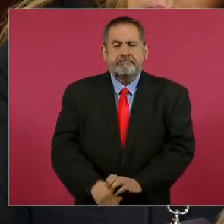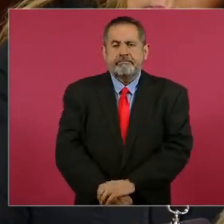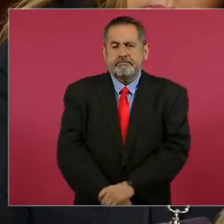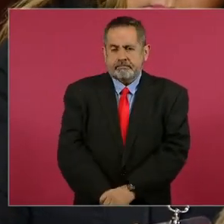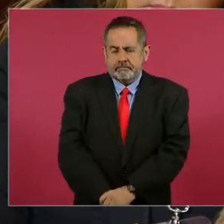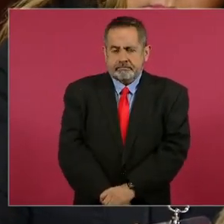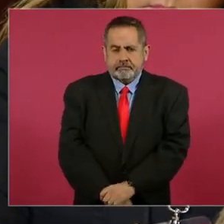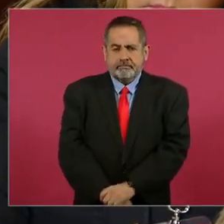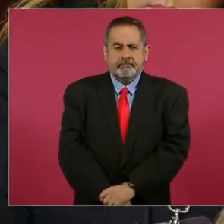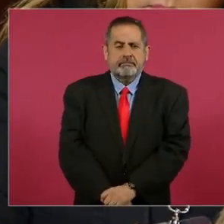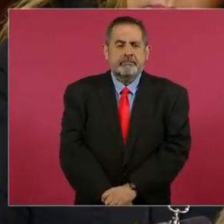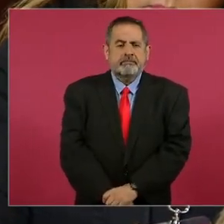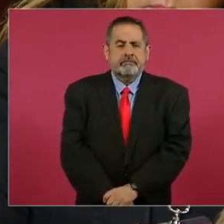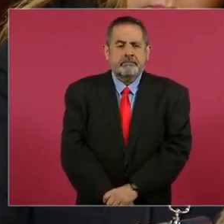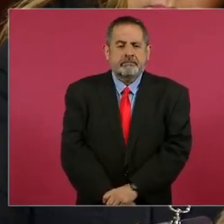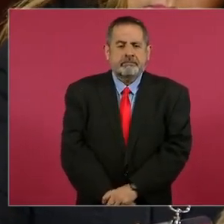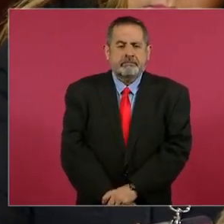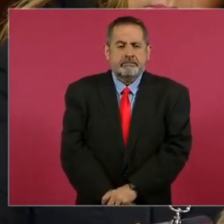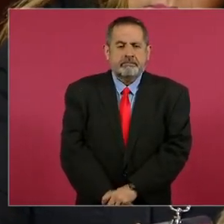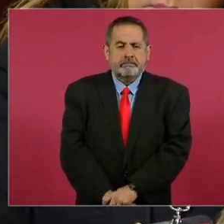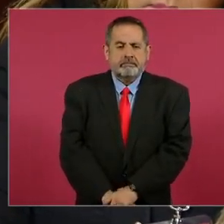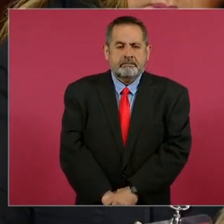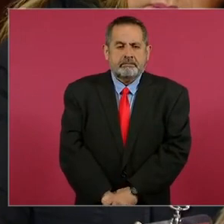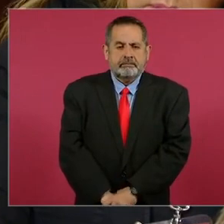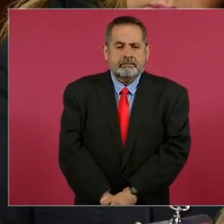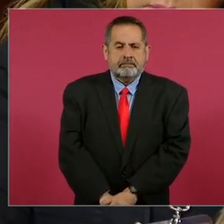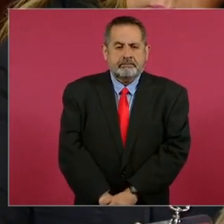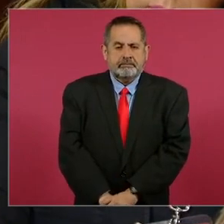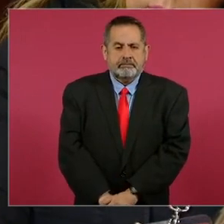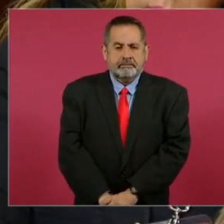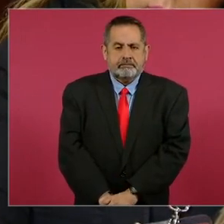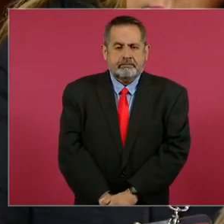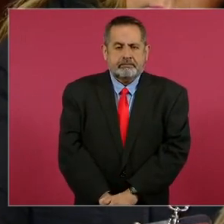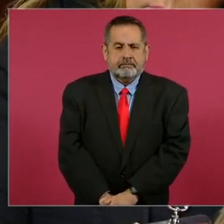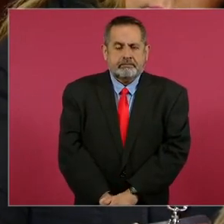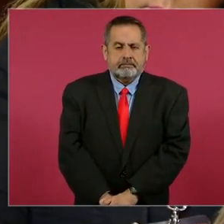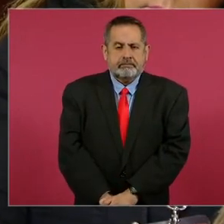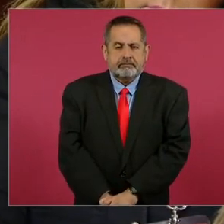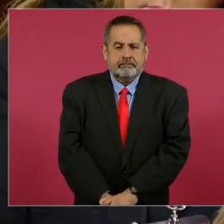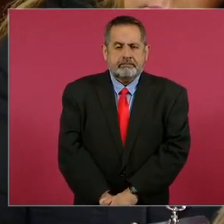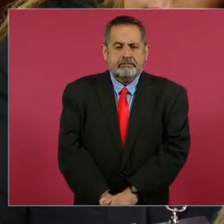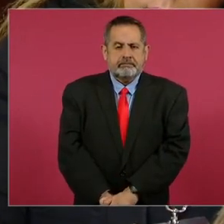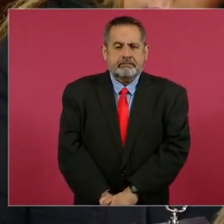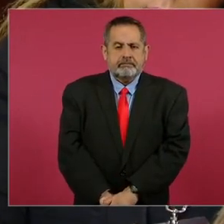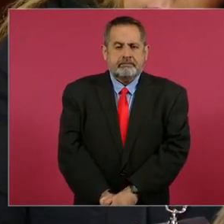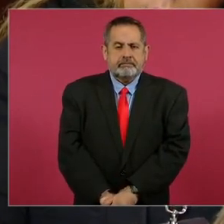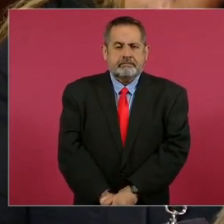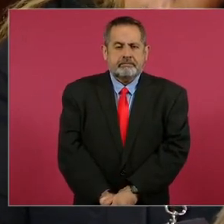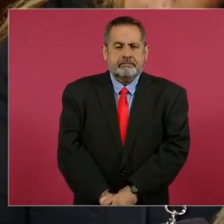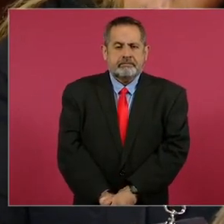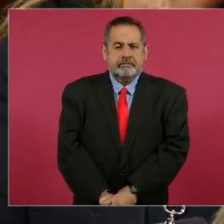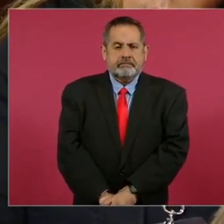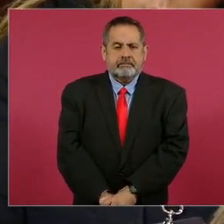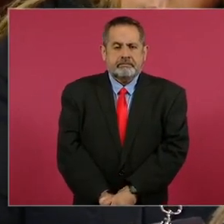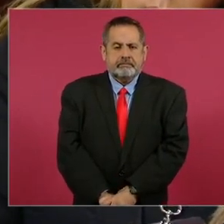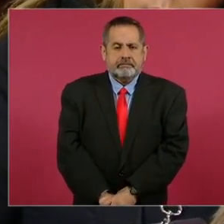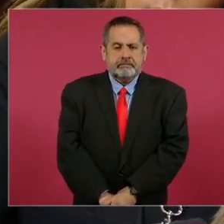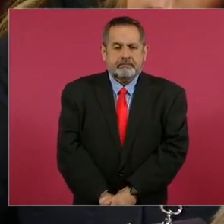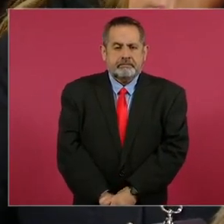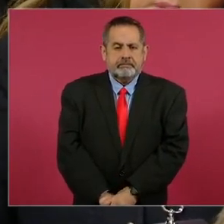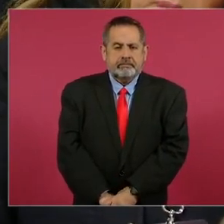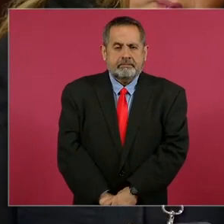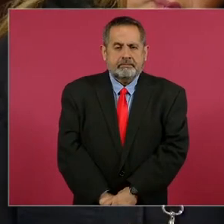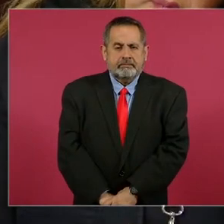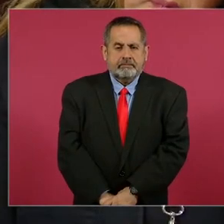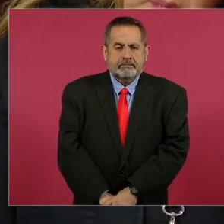y preguntarle a la comisionada, ya que me atreví a levantar, al quitar la voz, si está trabajando la Fiscalía General